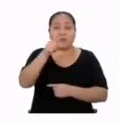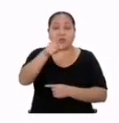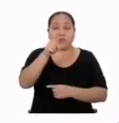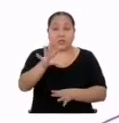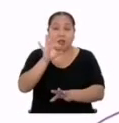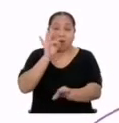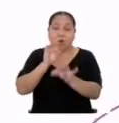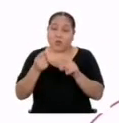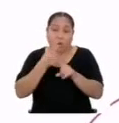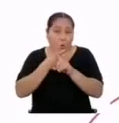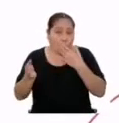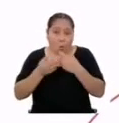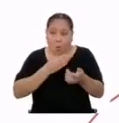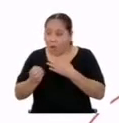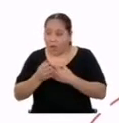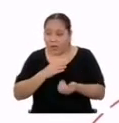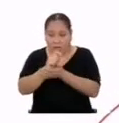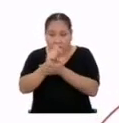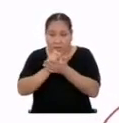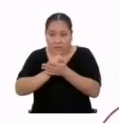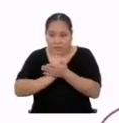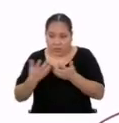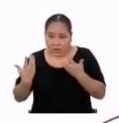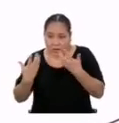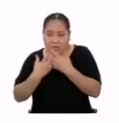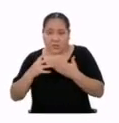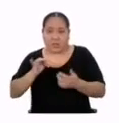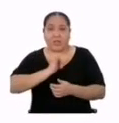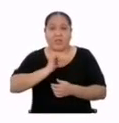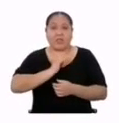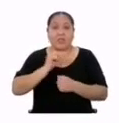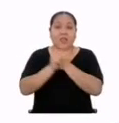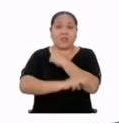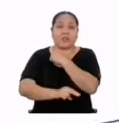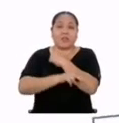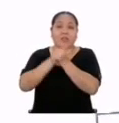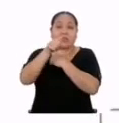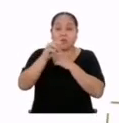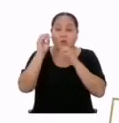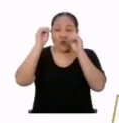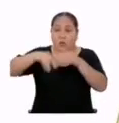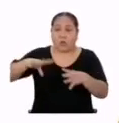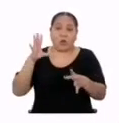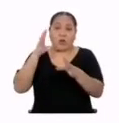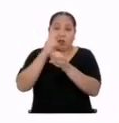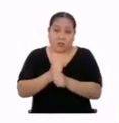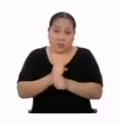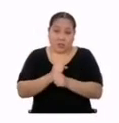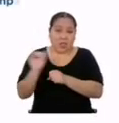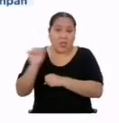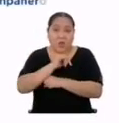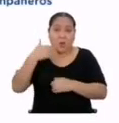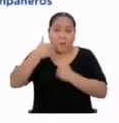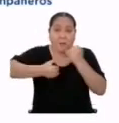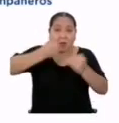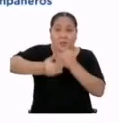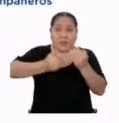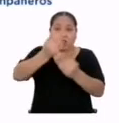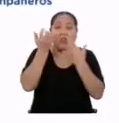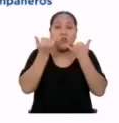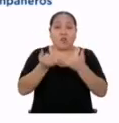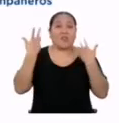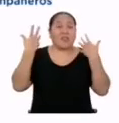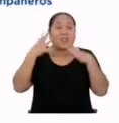Seleccionen otro texto relacionado a la identidad nacional y redacten un resumen siguiendo el proceso que desarrollamos hoy. Cuando hayan